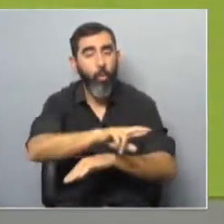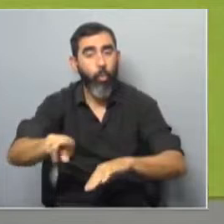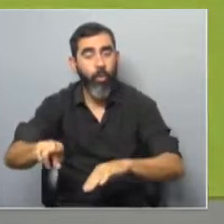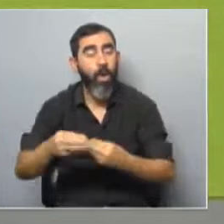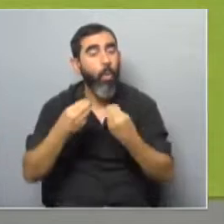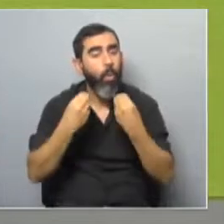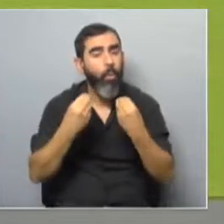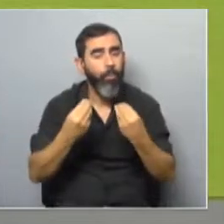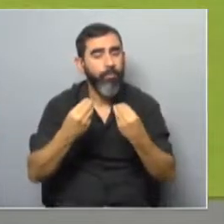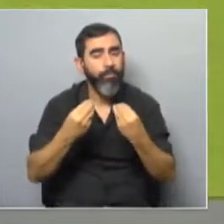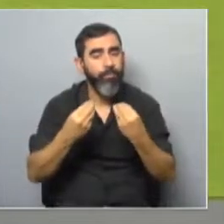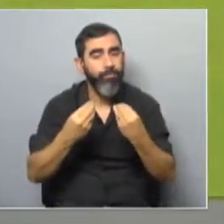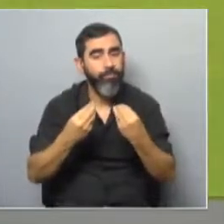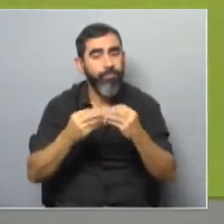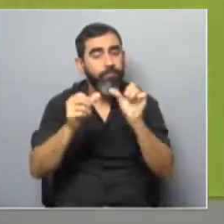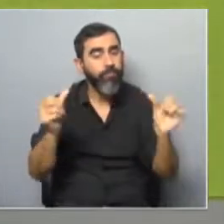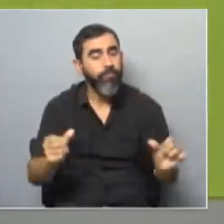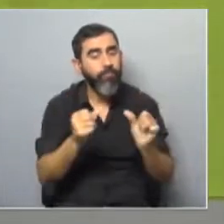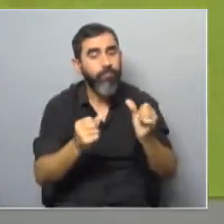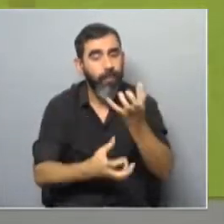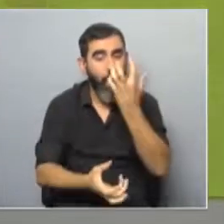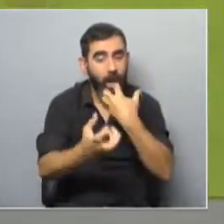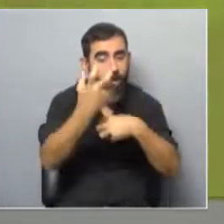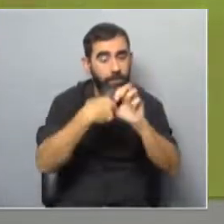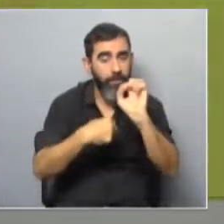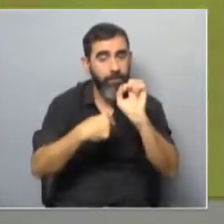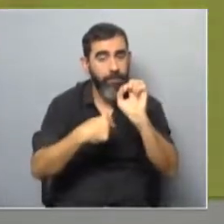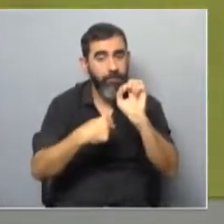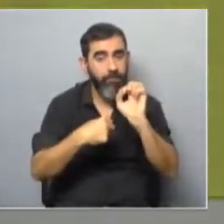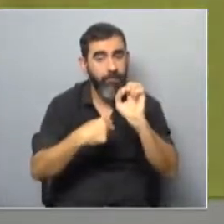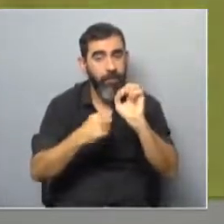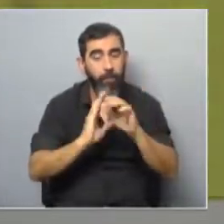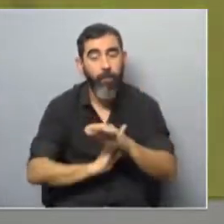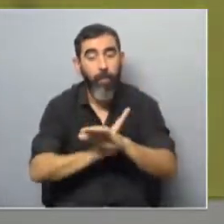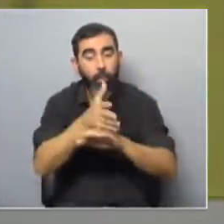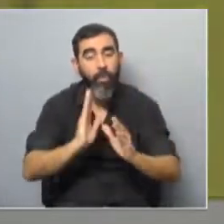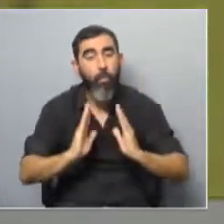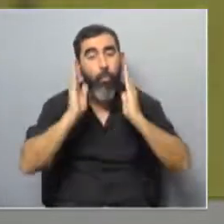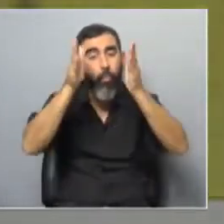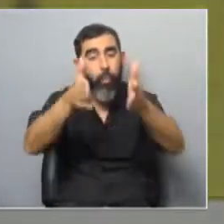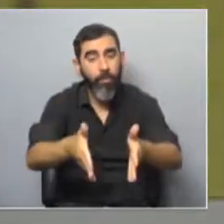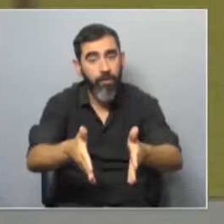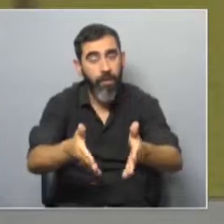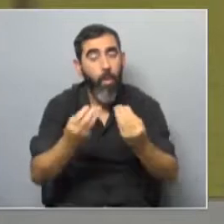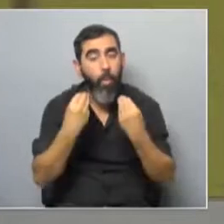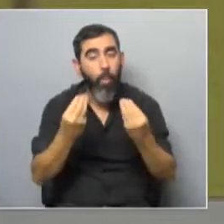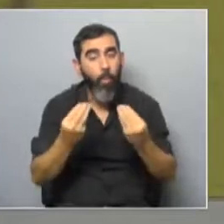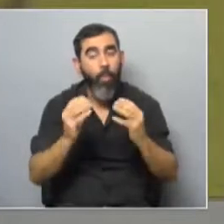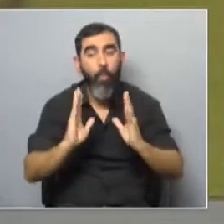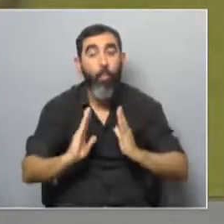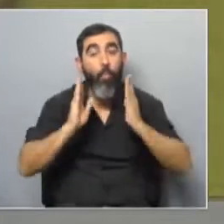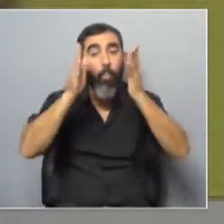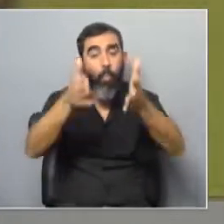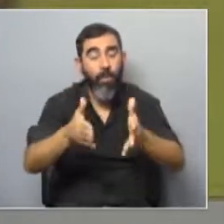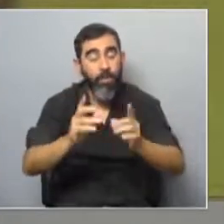cómo actúa la fauna cuando va a cruzar los puentes, sobre todo el tema de los puentes